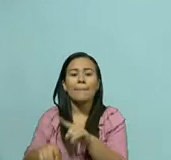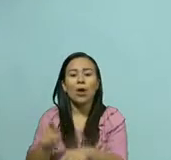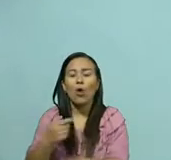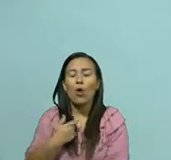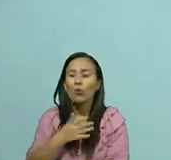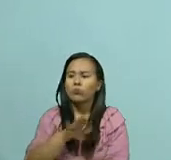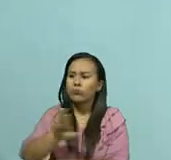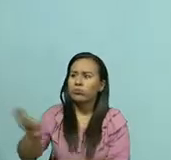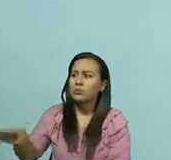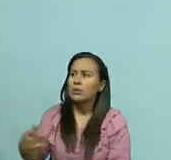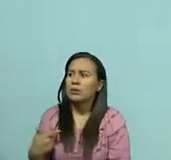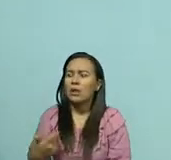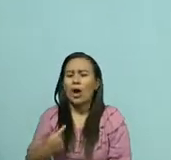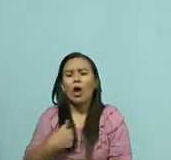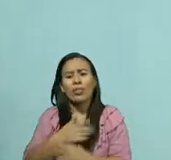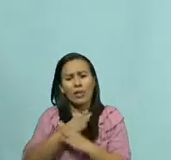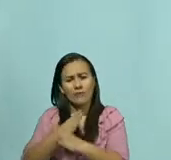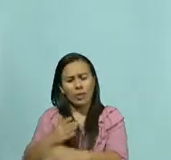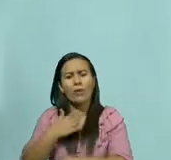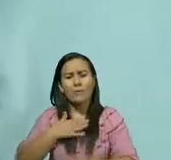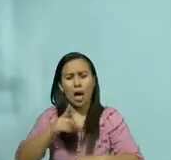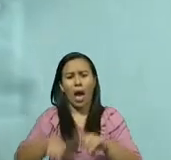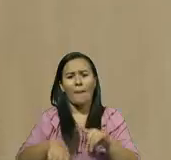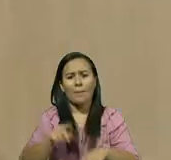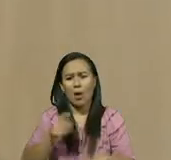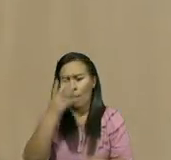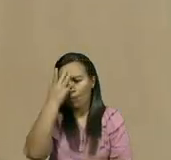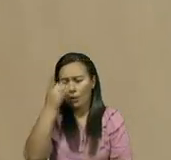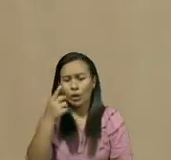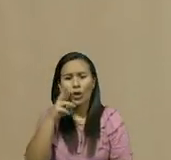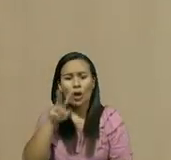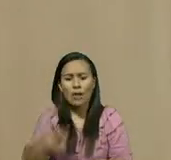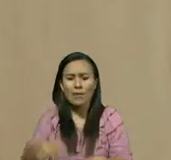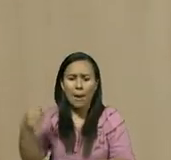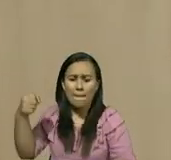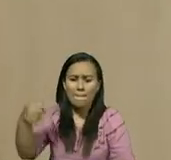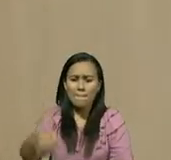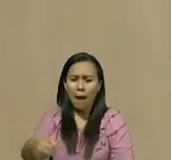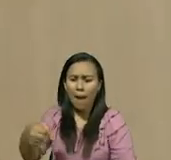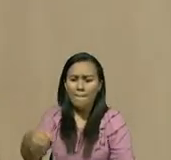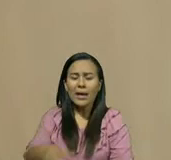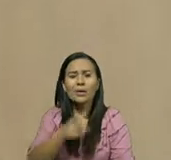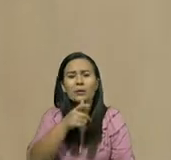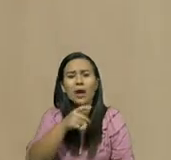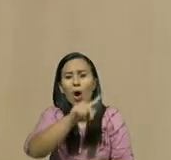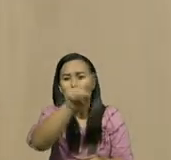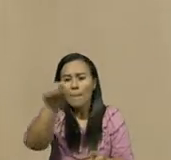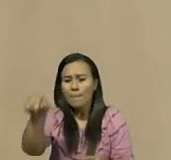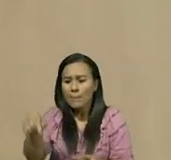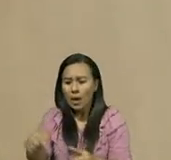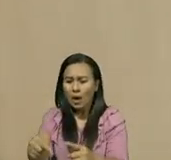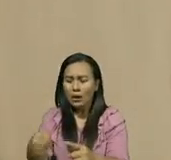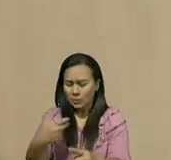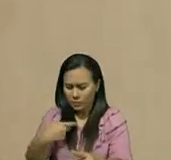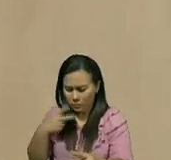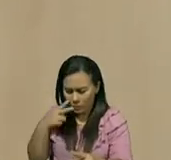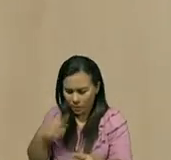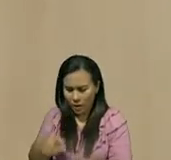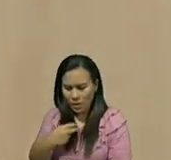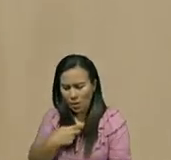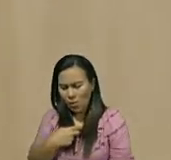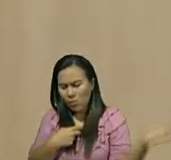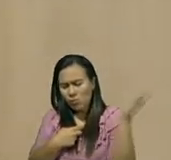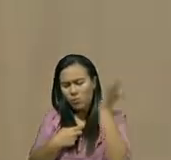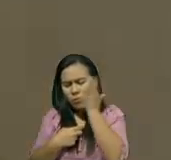metiera. Pero yo le estaba defendiendo a él porque le estaban dando en el piso. Estaba descuidado, entonces él vino y pam, sentí nomás y ya caí al piso nomás.